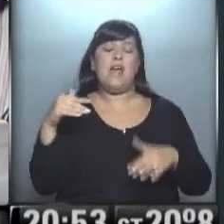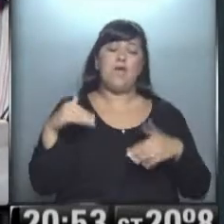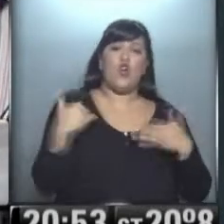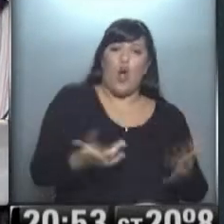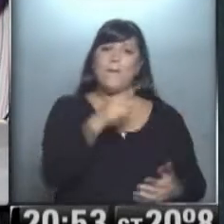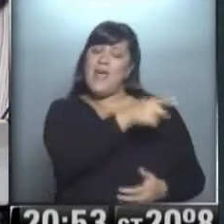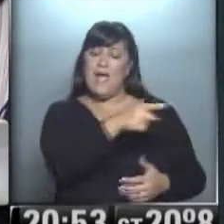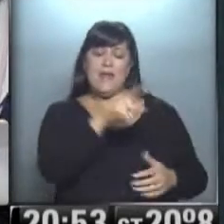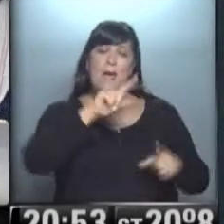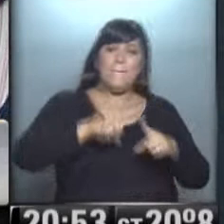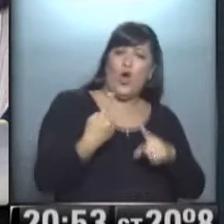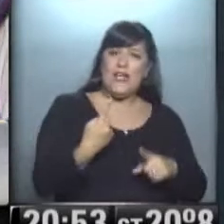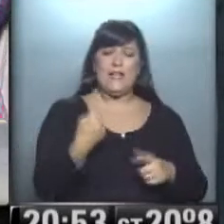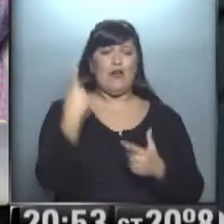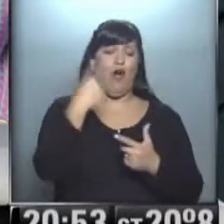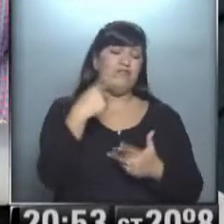políticas incluso,